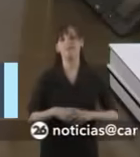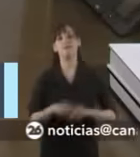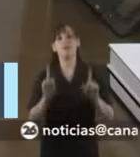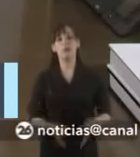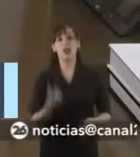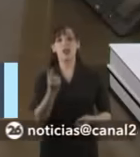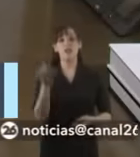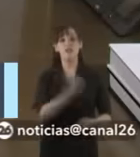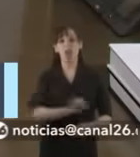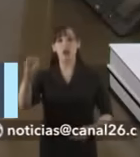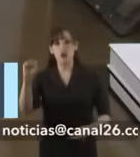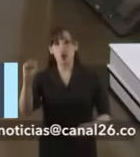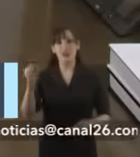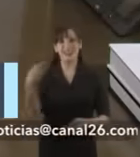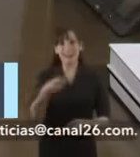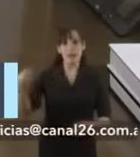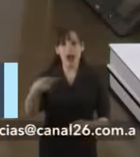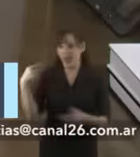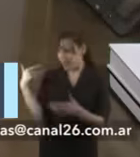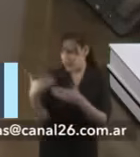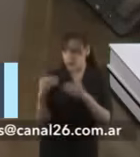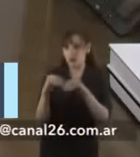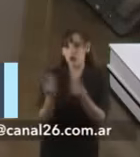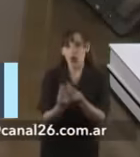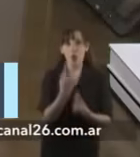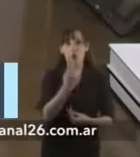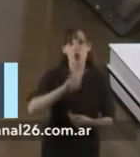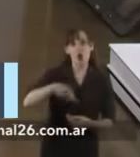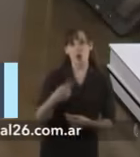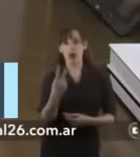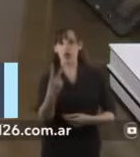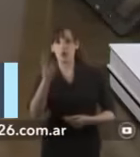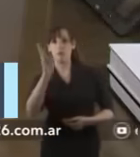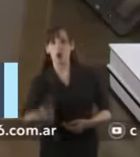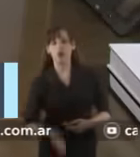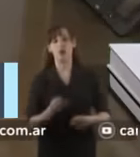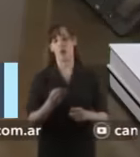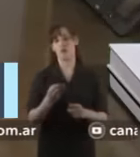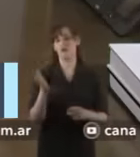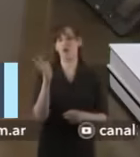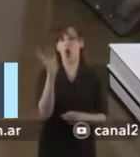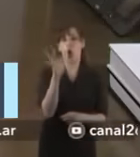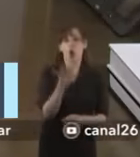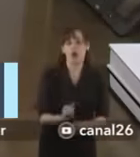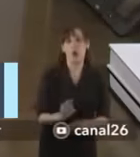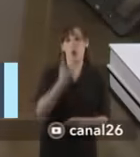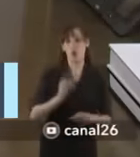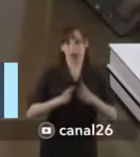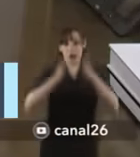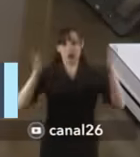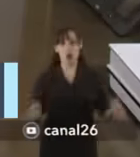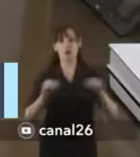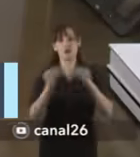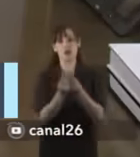que en las últimas semanas alcanzó el 1 2% diario que anualizado implicaría alrededor del 7500